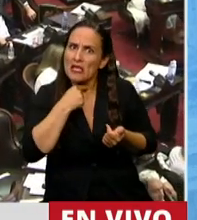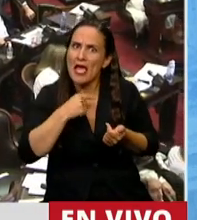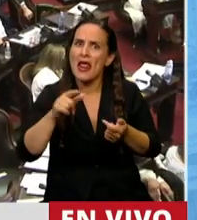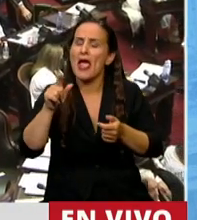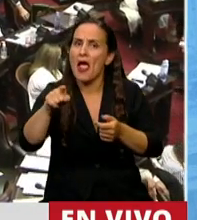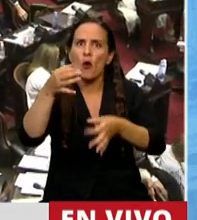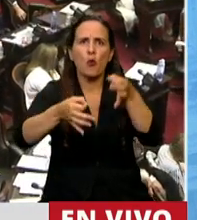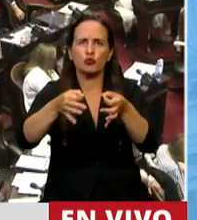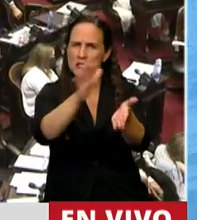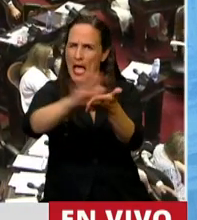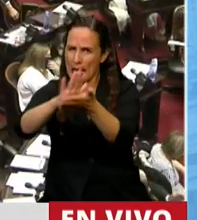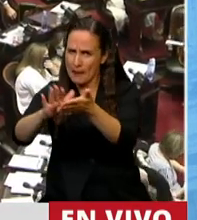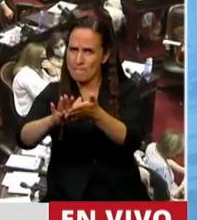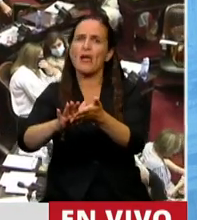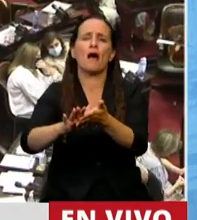empecemos.